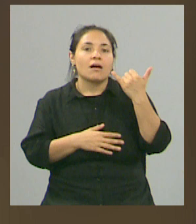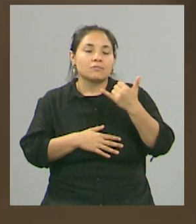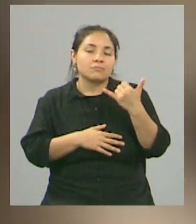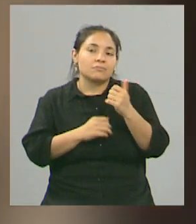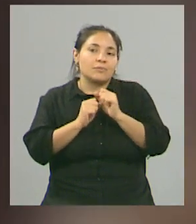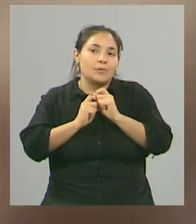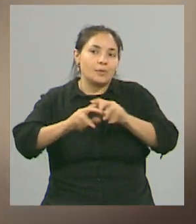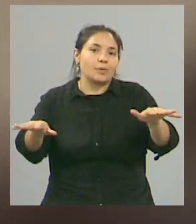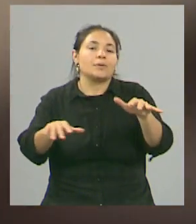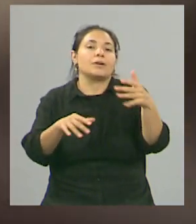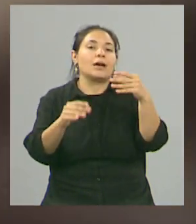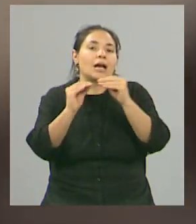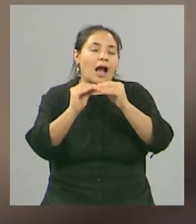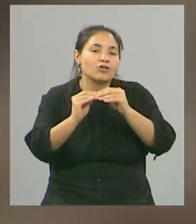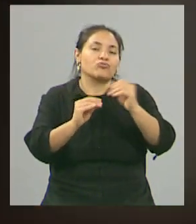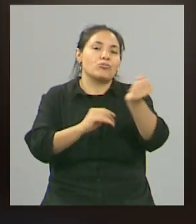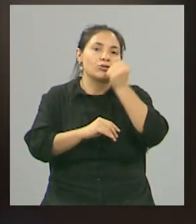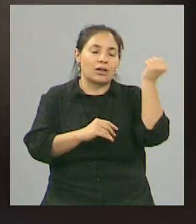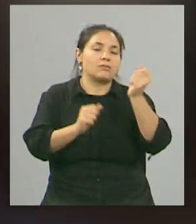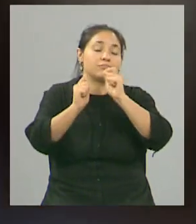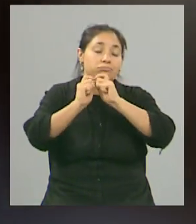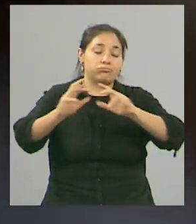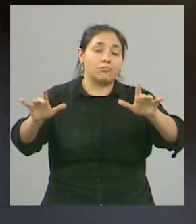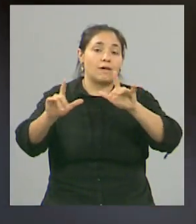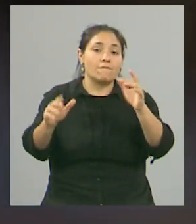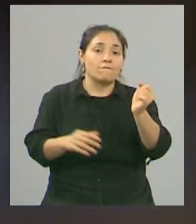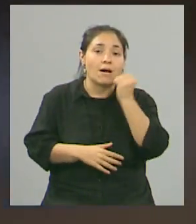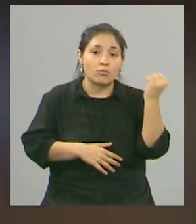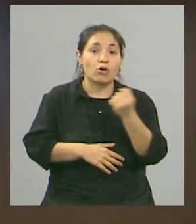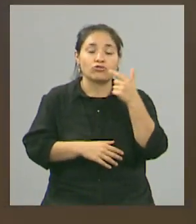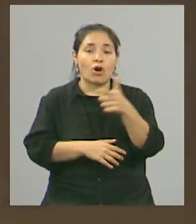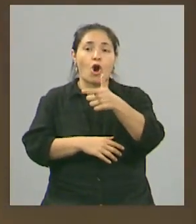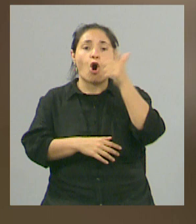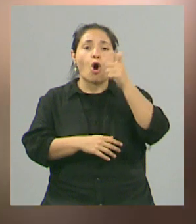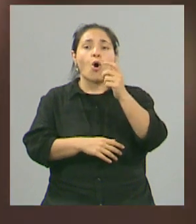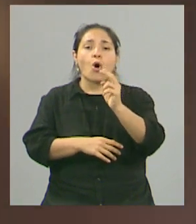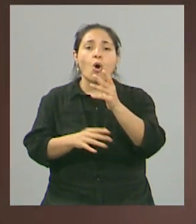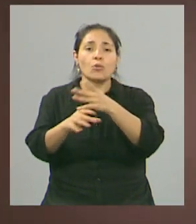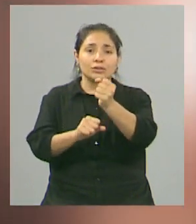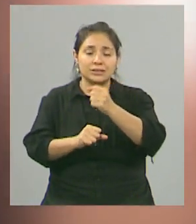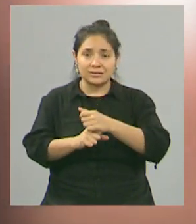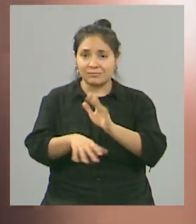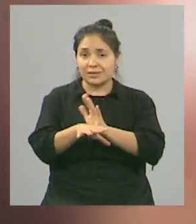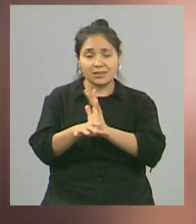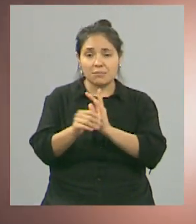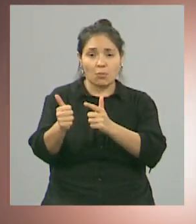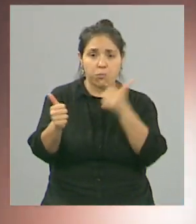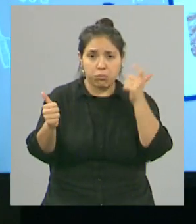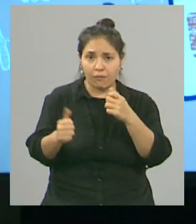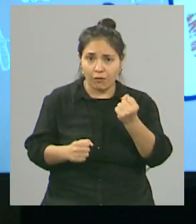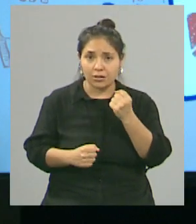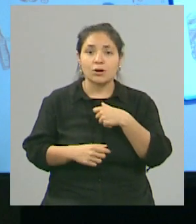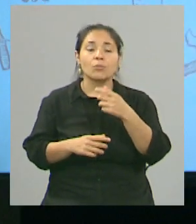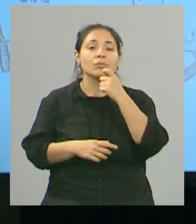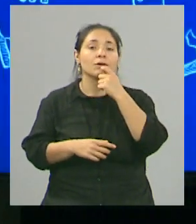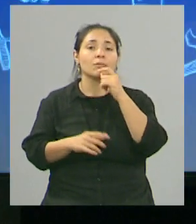importantes y de análisis de muchos años. De homicidios, prácticamente. Sí, fusilamientos. Claro. Bueno, Walter Bulacio